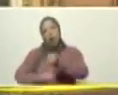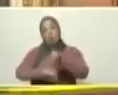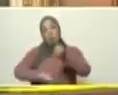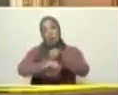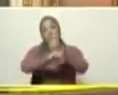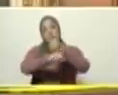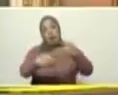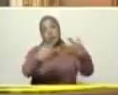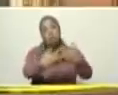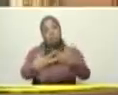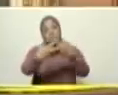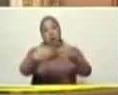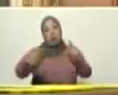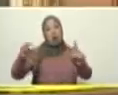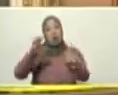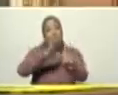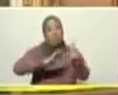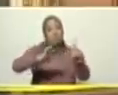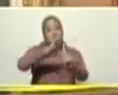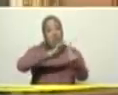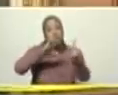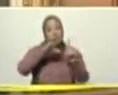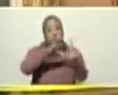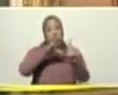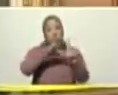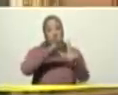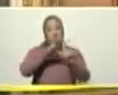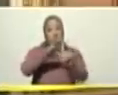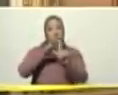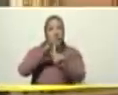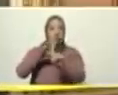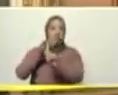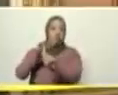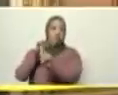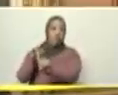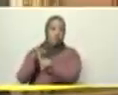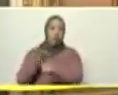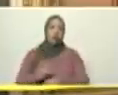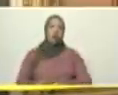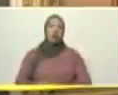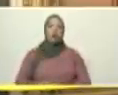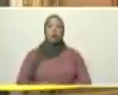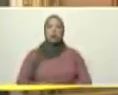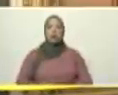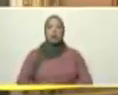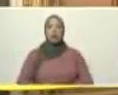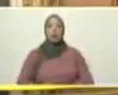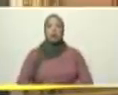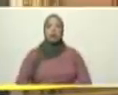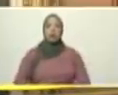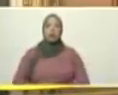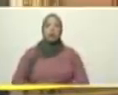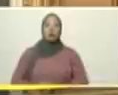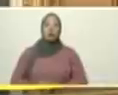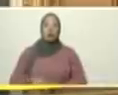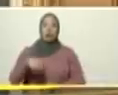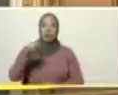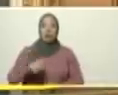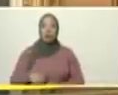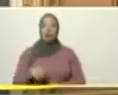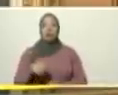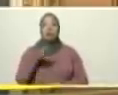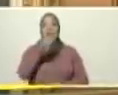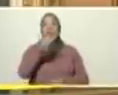todos los sectores de la oligarquía nacional que lograron montar en esas